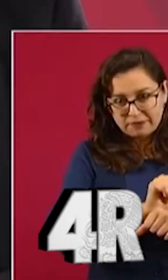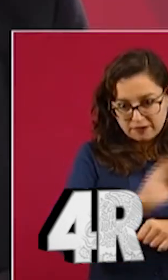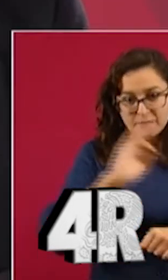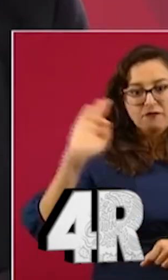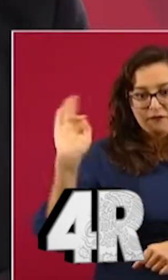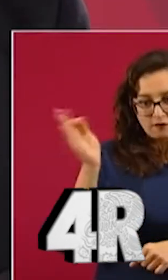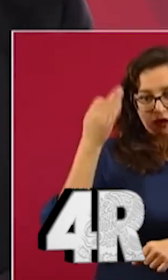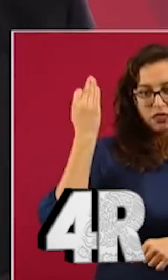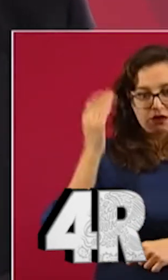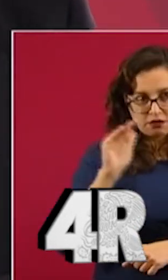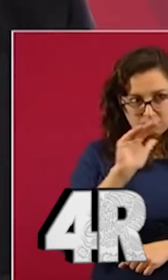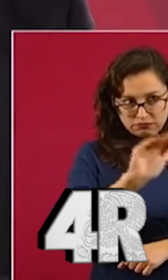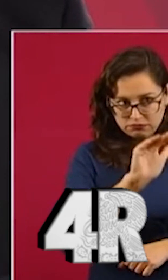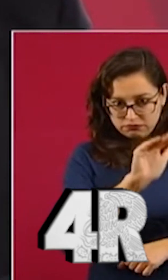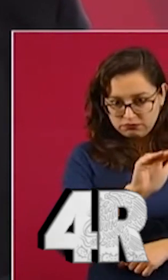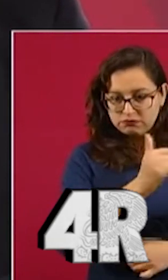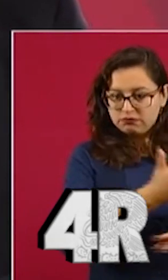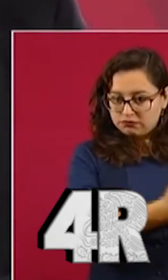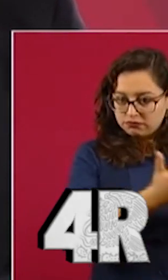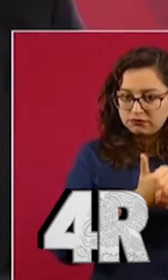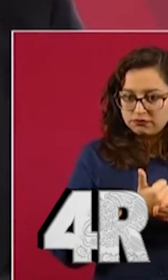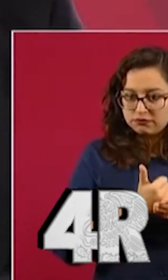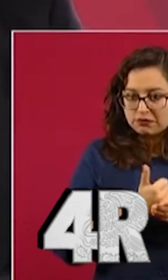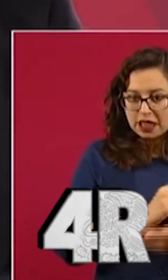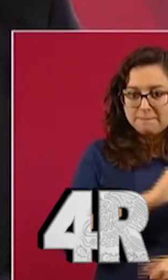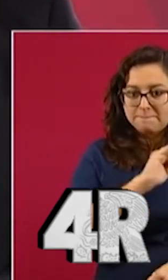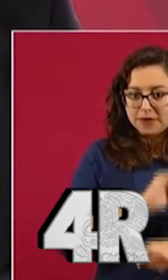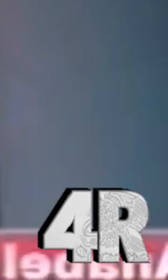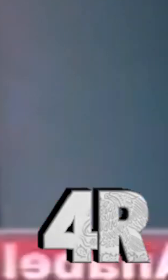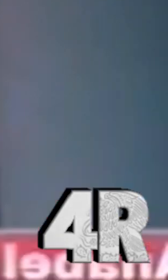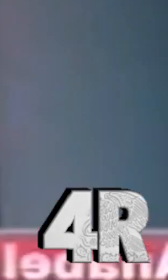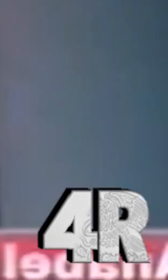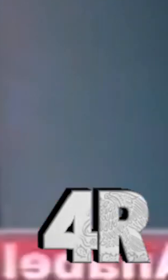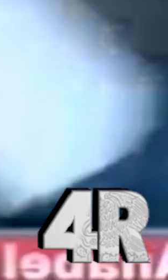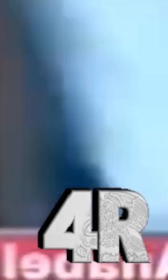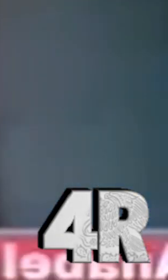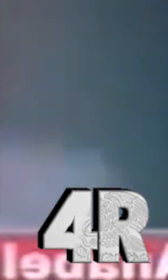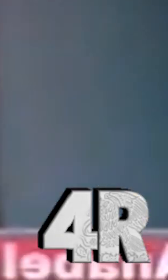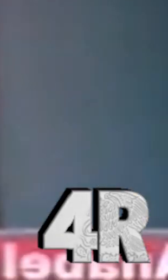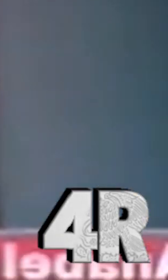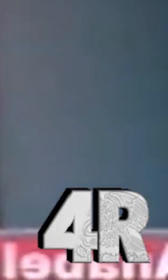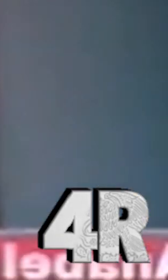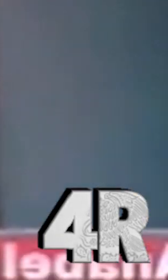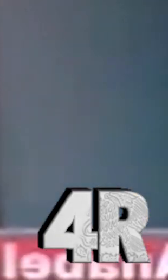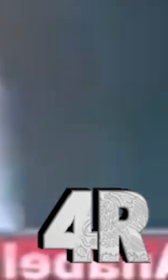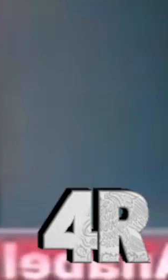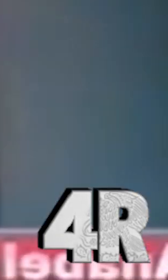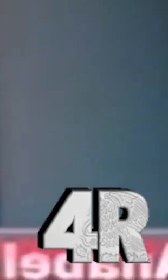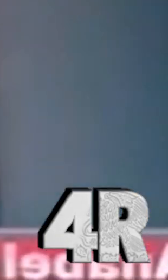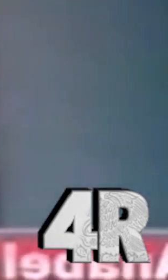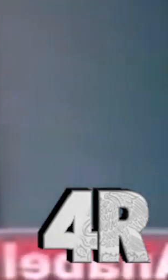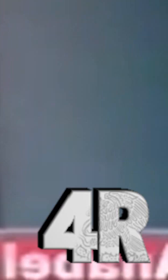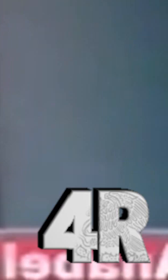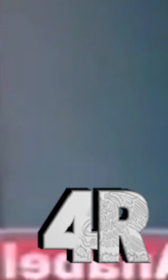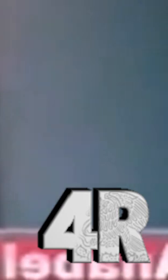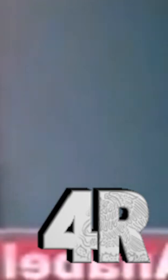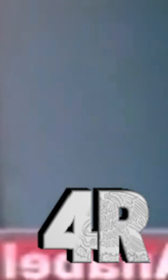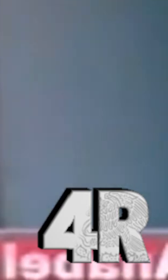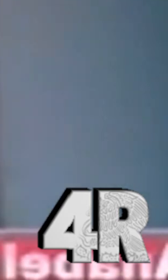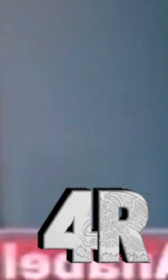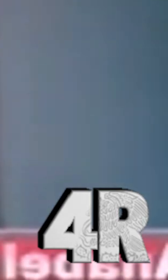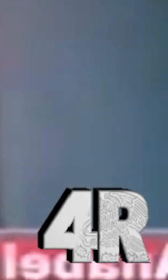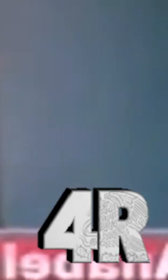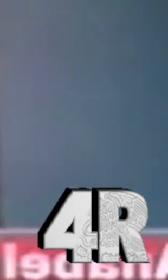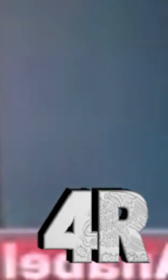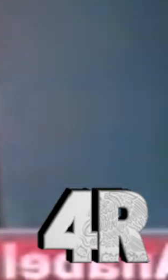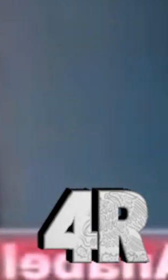narices donde verdaderamente no le importa sin embargo esto era lo que mencionaba el presidente andrés manuel en